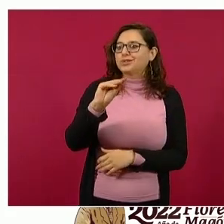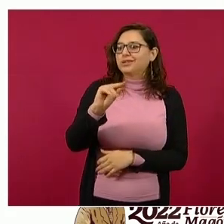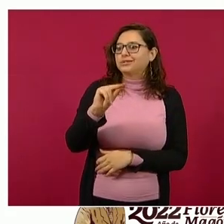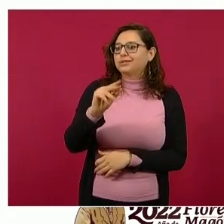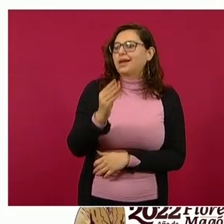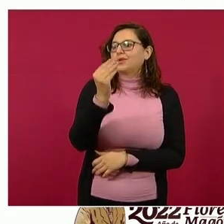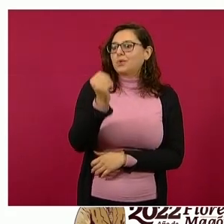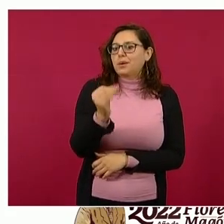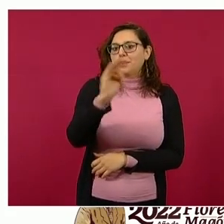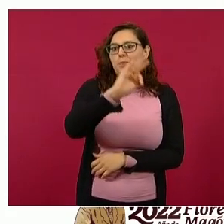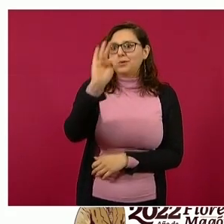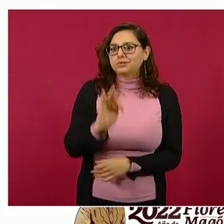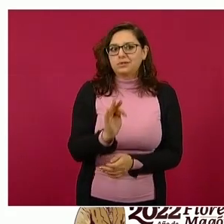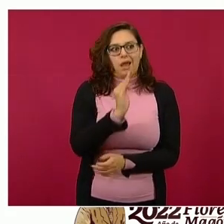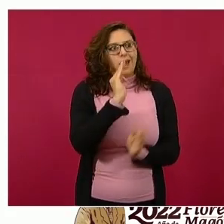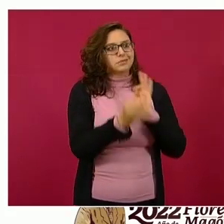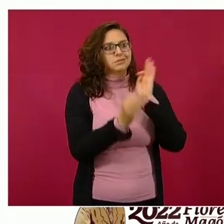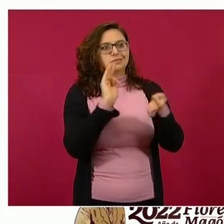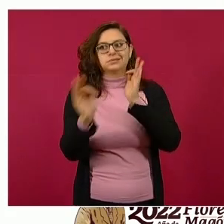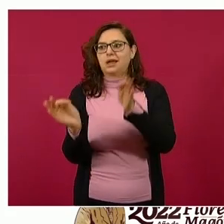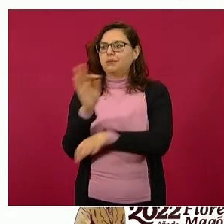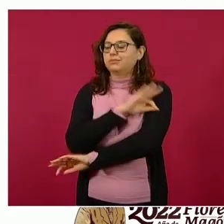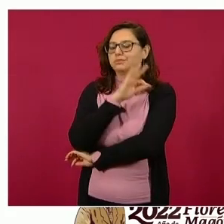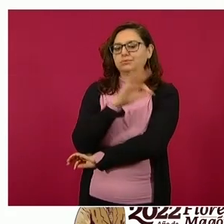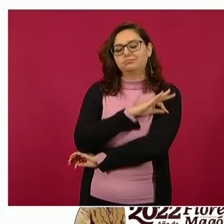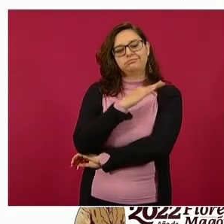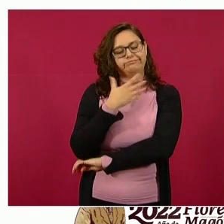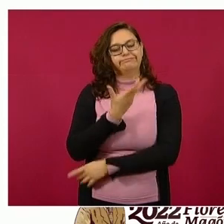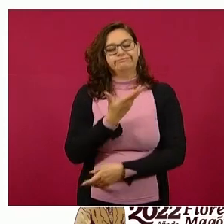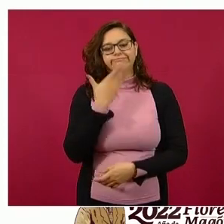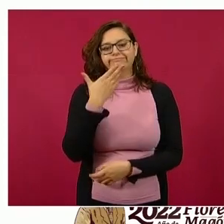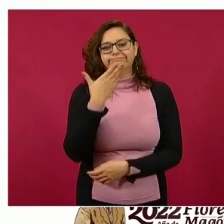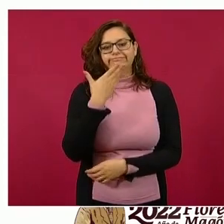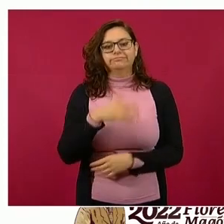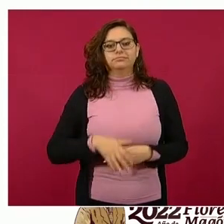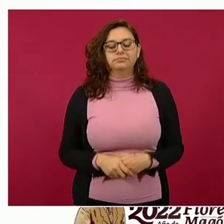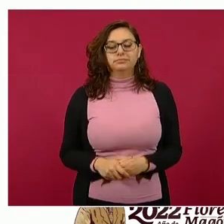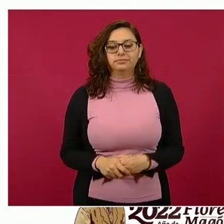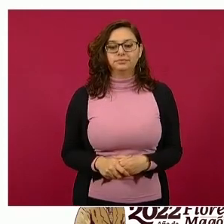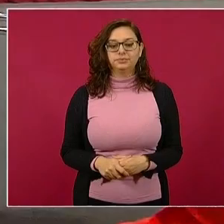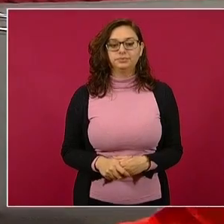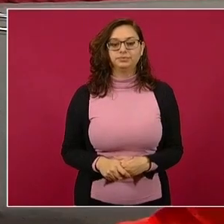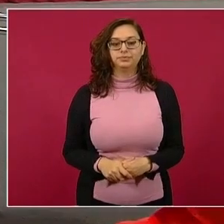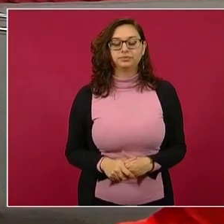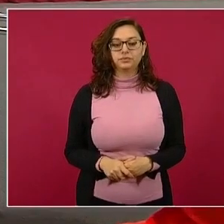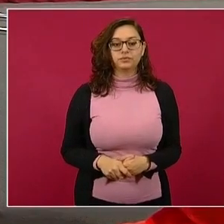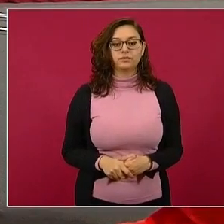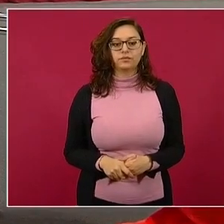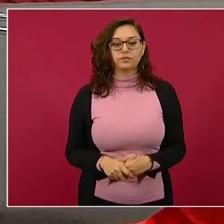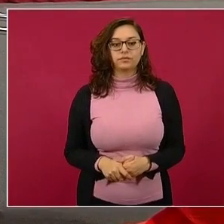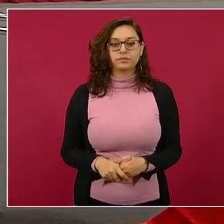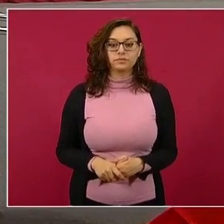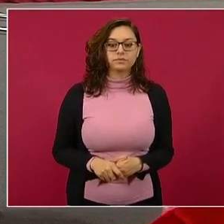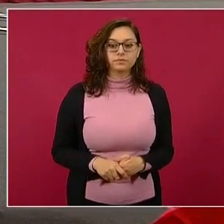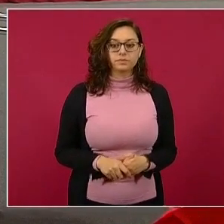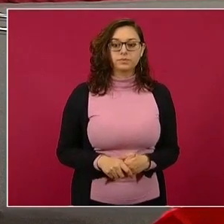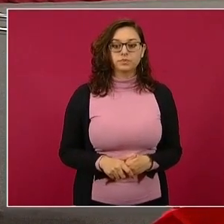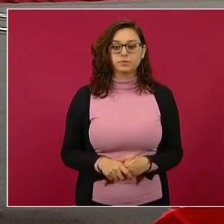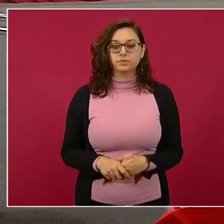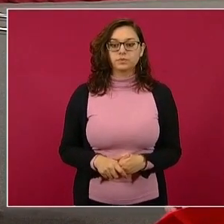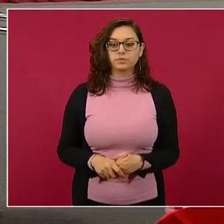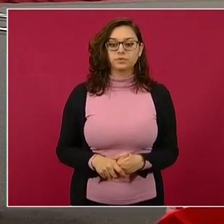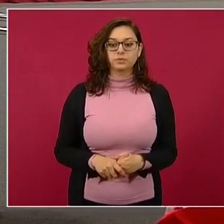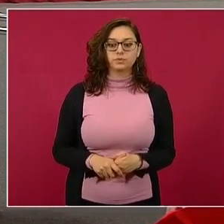ya 89% se han vacunado. Vamos a comentar específicamente sobre